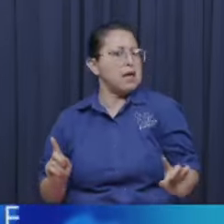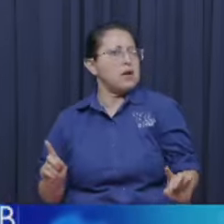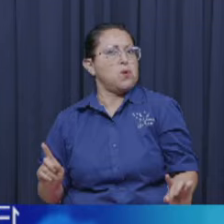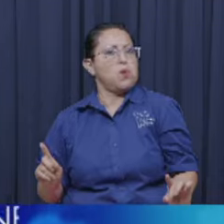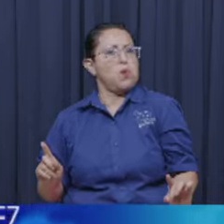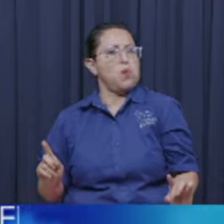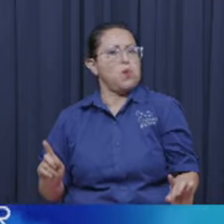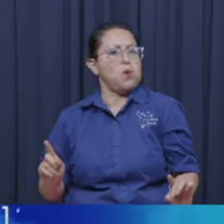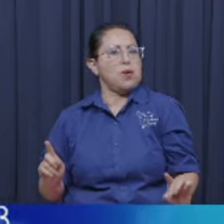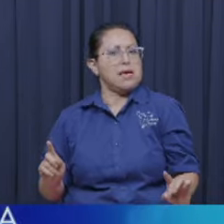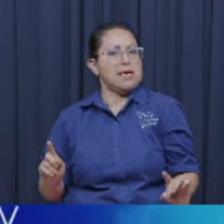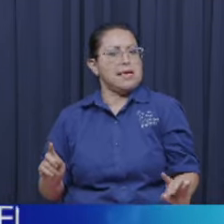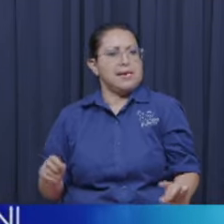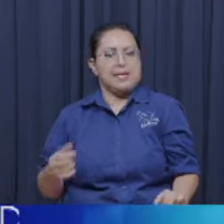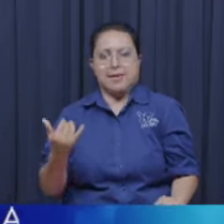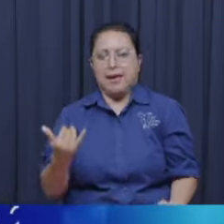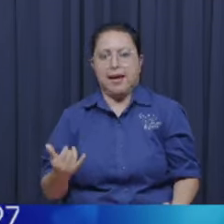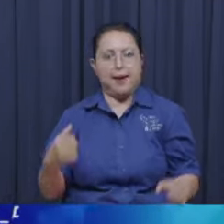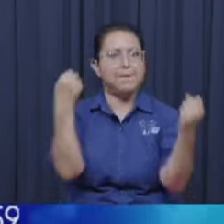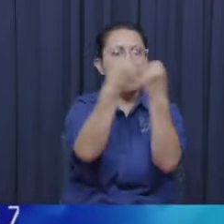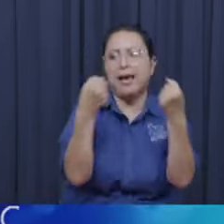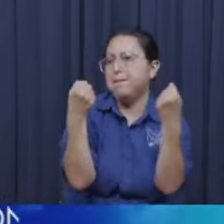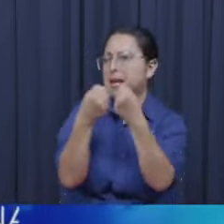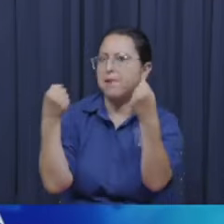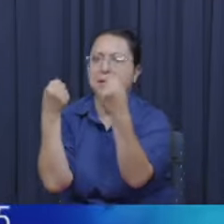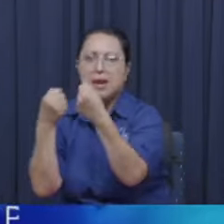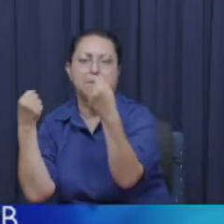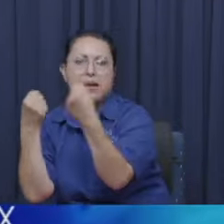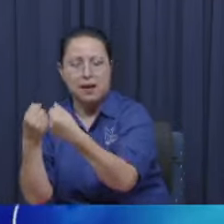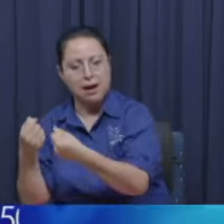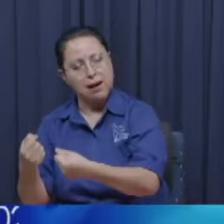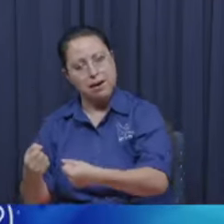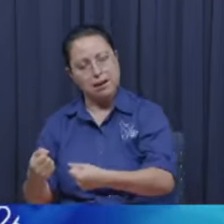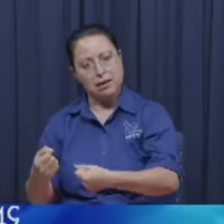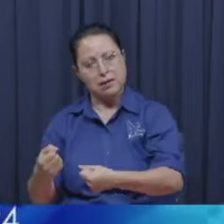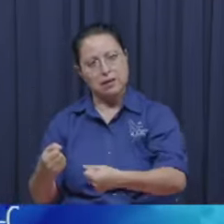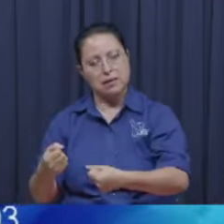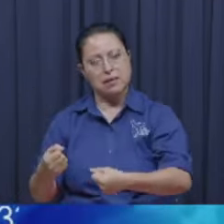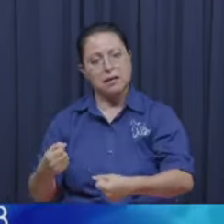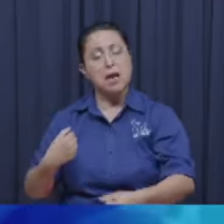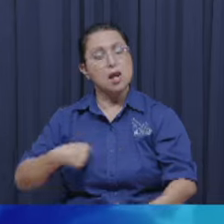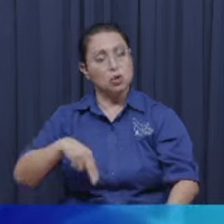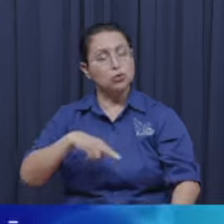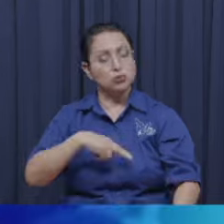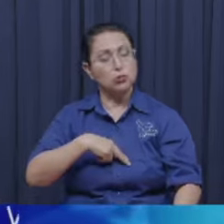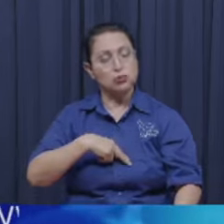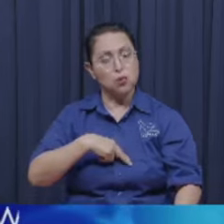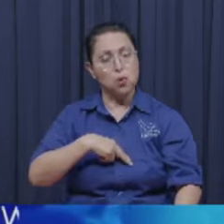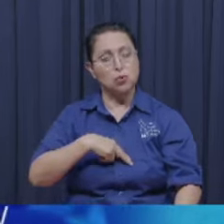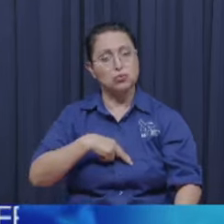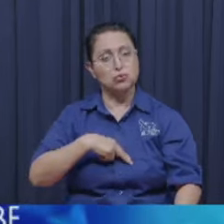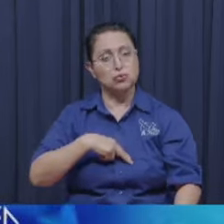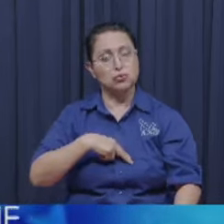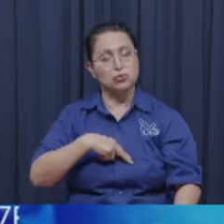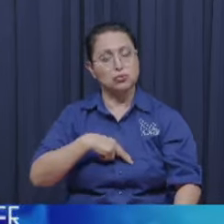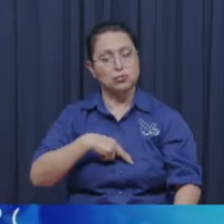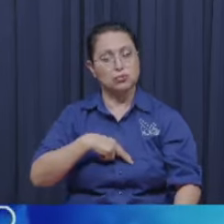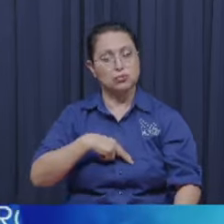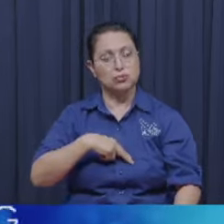agarrarse a trompadas, ¿va? Y fíjese usted que es en todo el mundo, y nosotros vemos en el